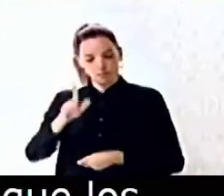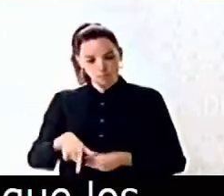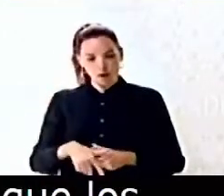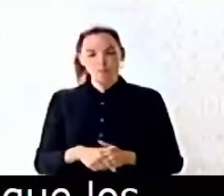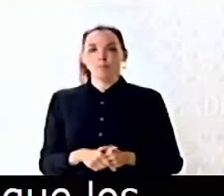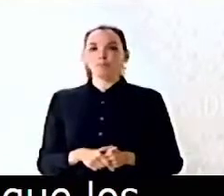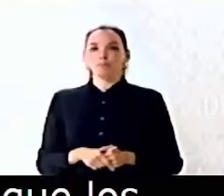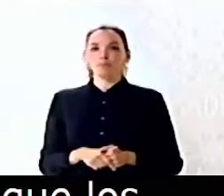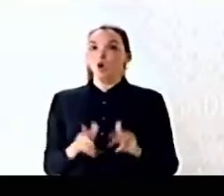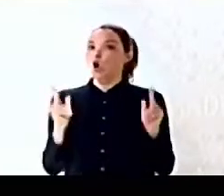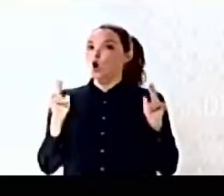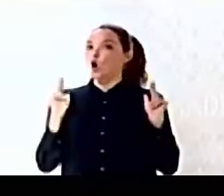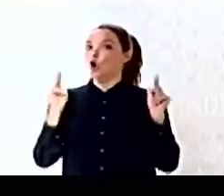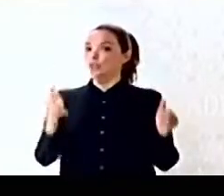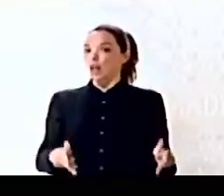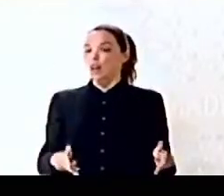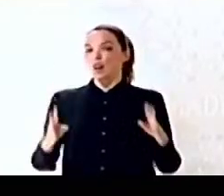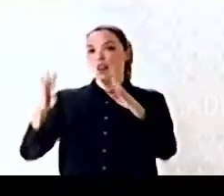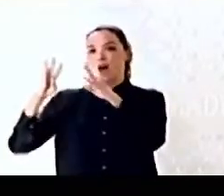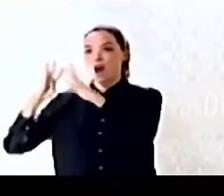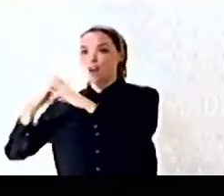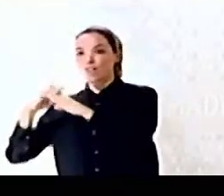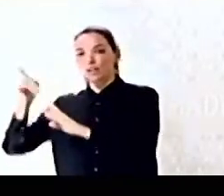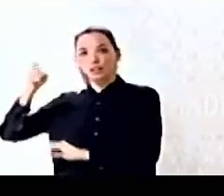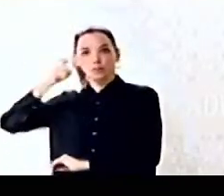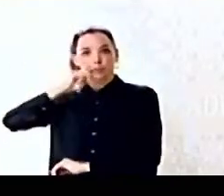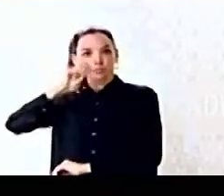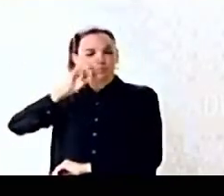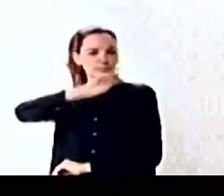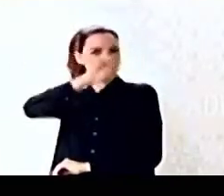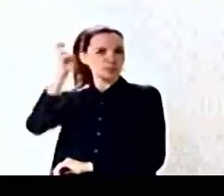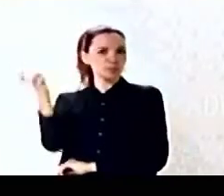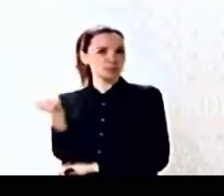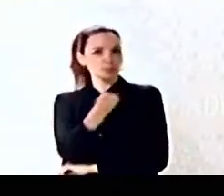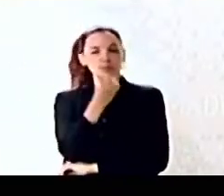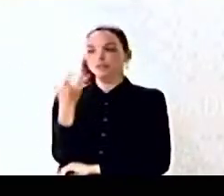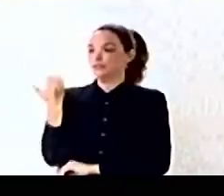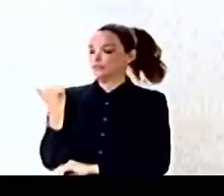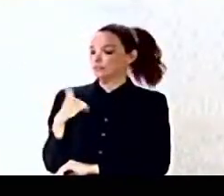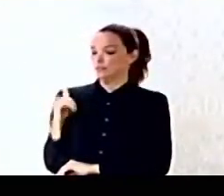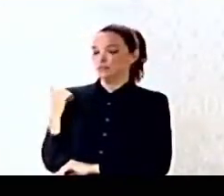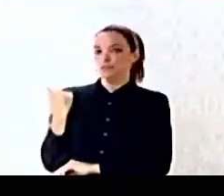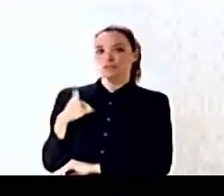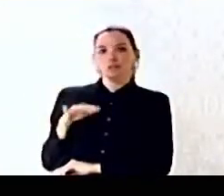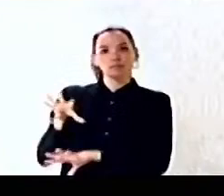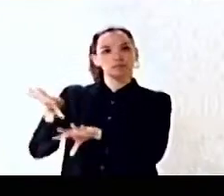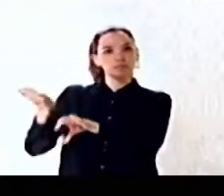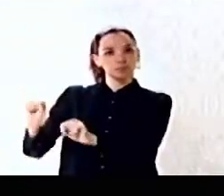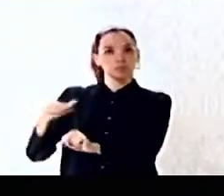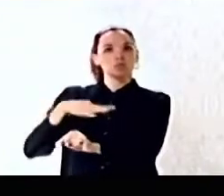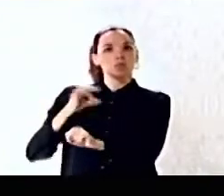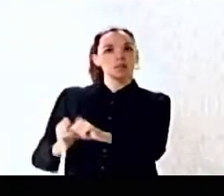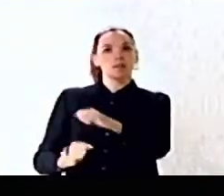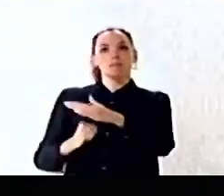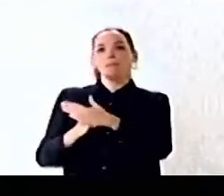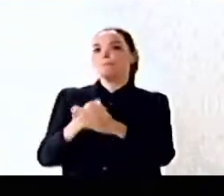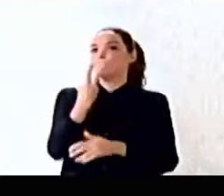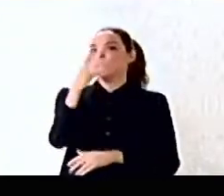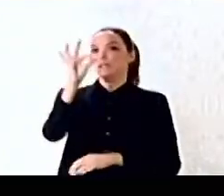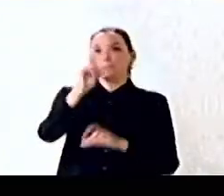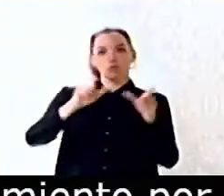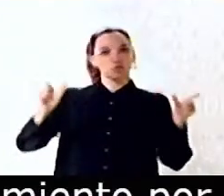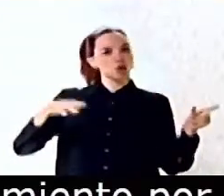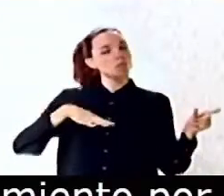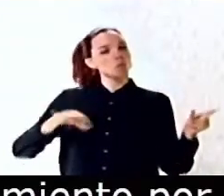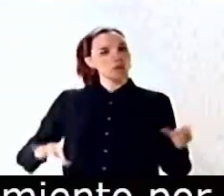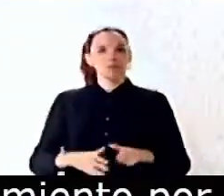Los hoteles, albergues turísticos y otros alojamientos ya se pueden contratar hasta por 20 personas, siempre que éstas no